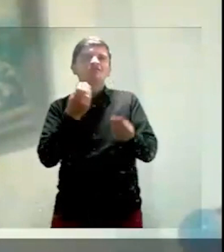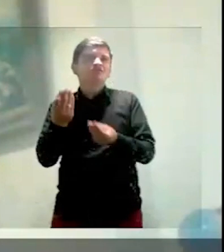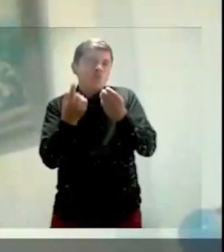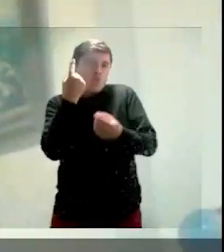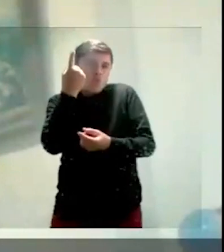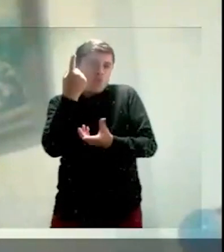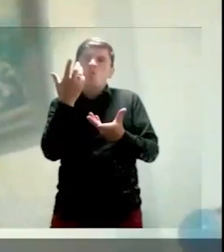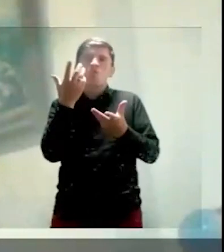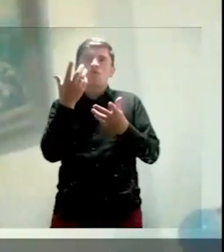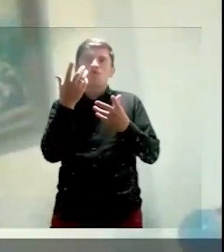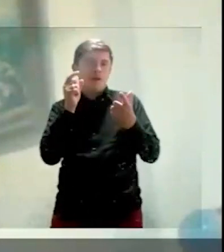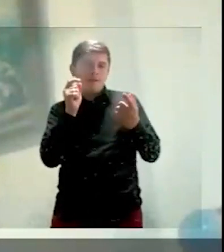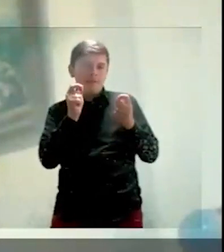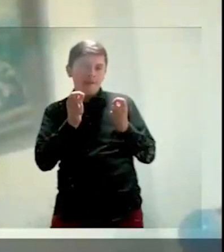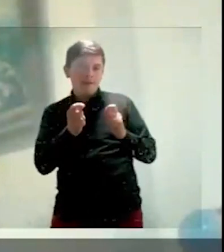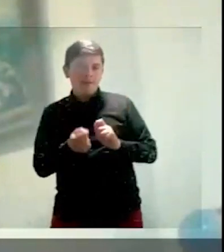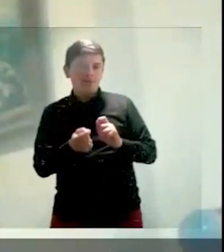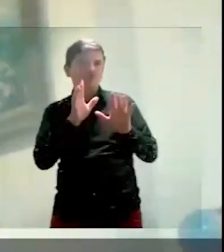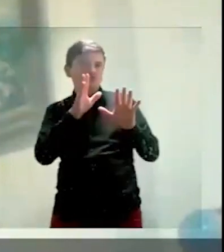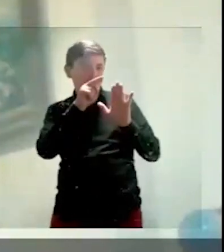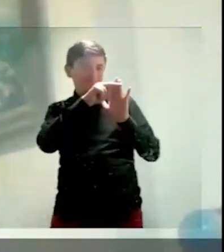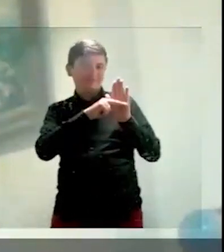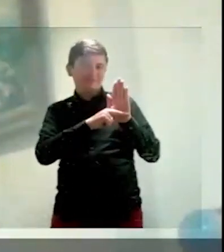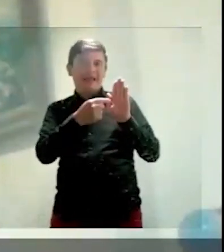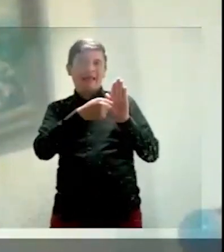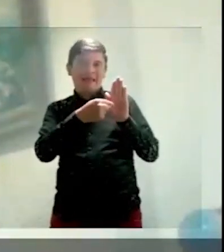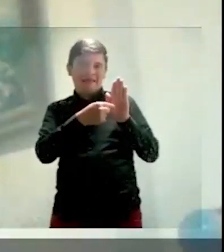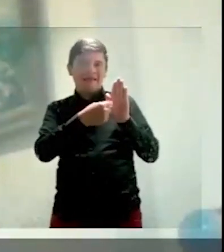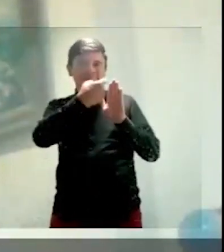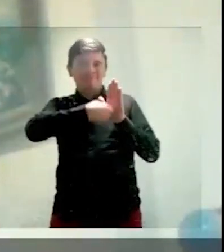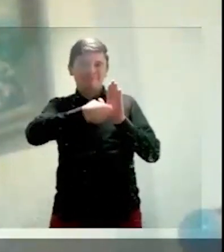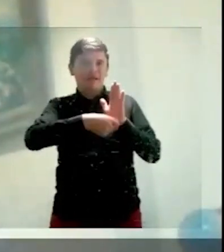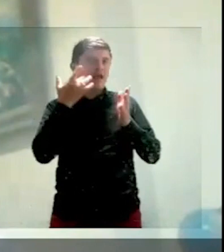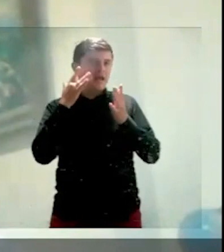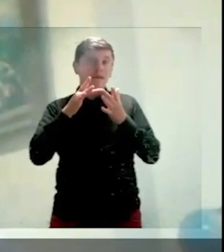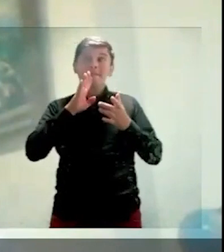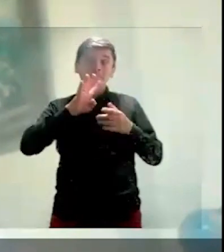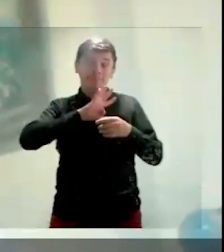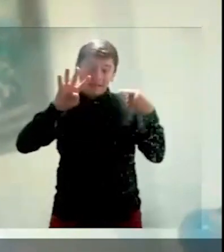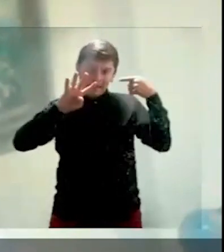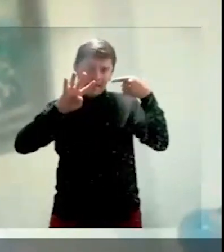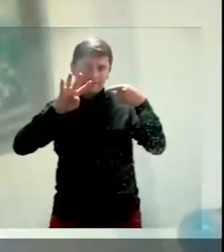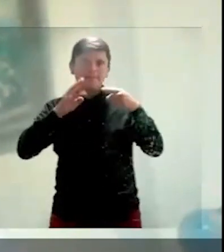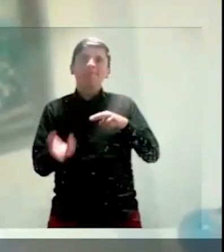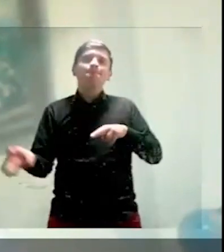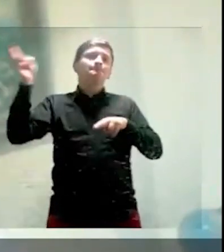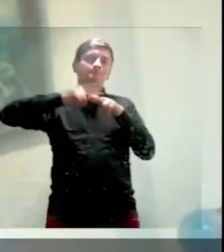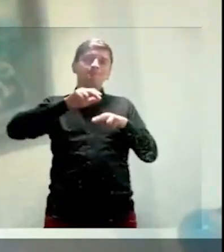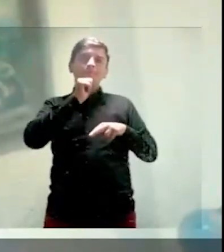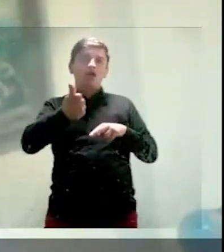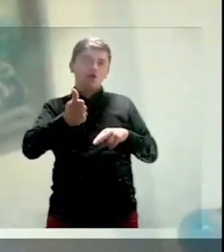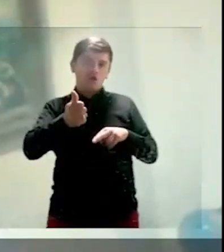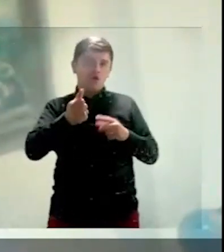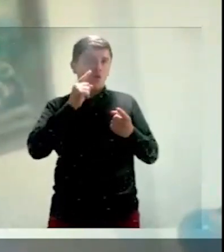es ajustando las medidas del desacato, haciéndoles más gravosa para que sientan lo que puede pasar